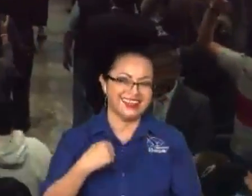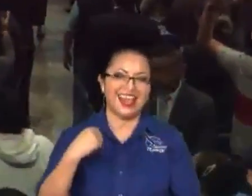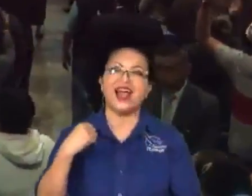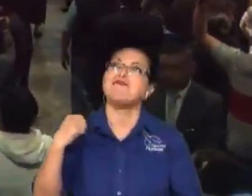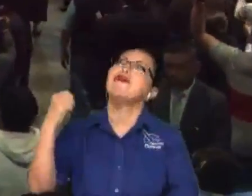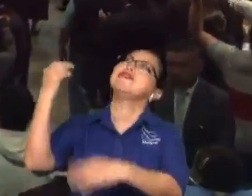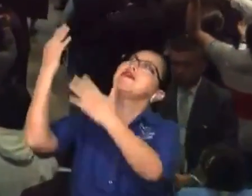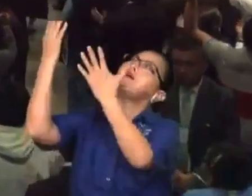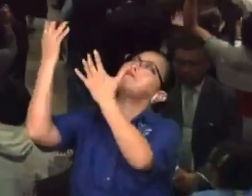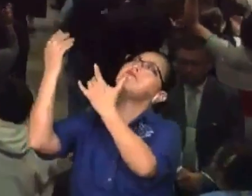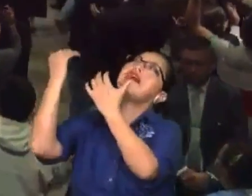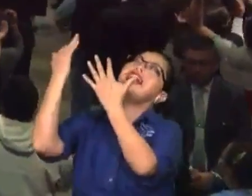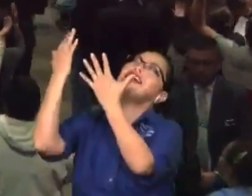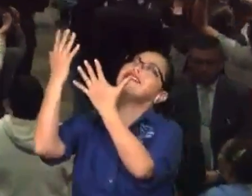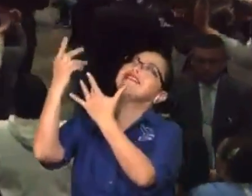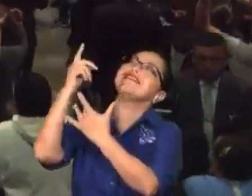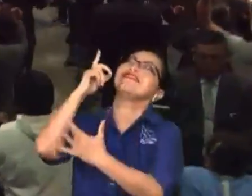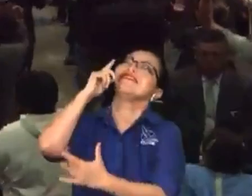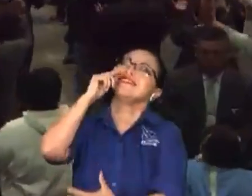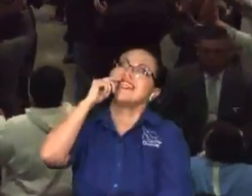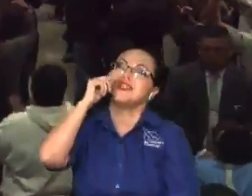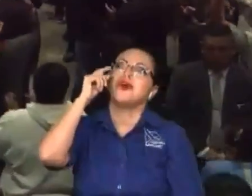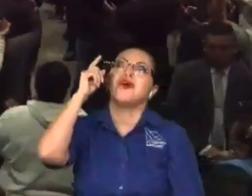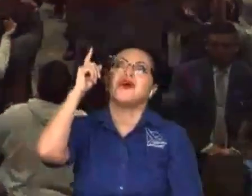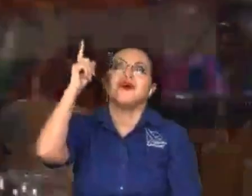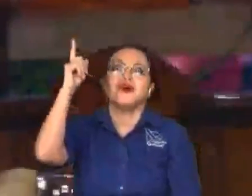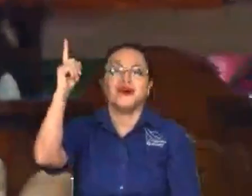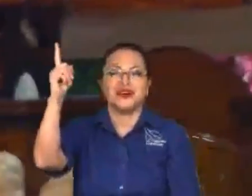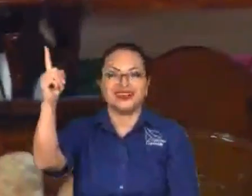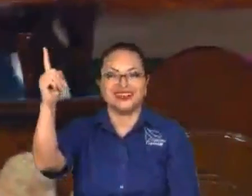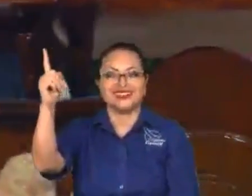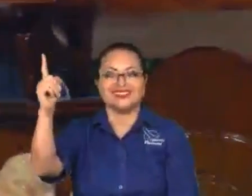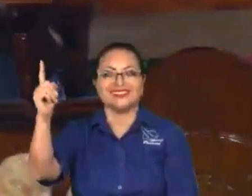y cantamos, ven Señor.